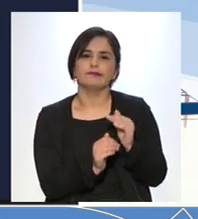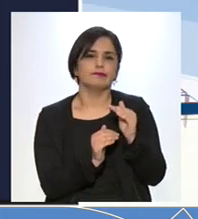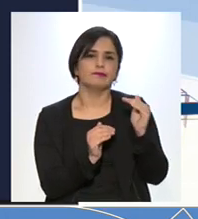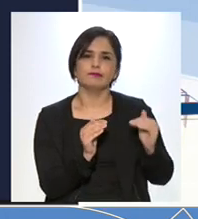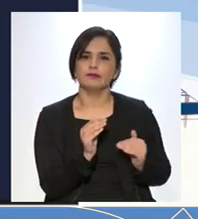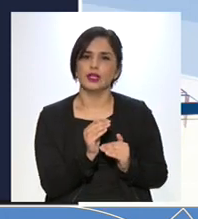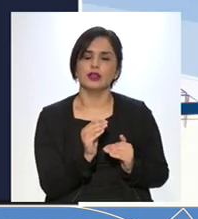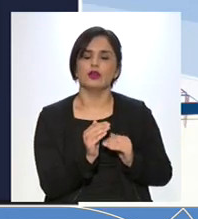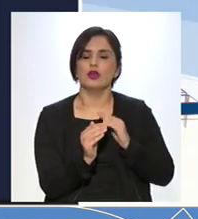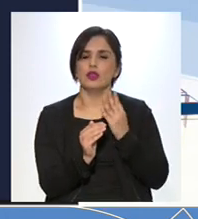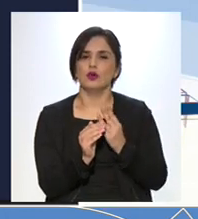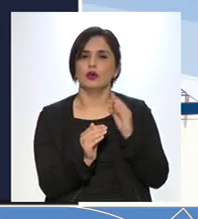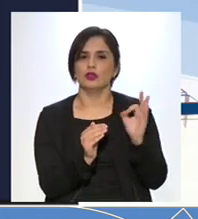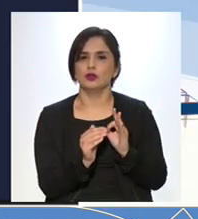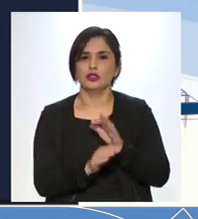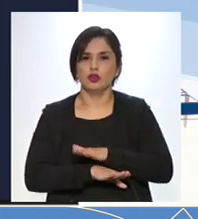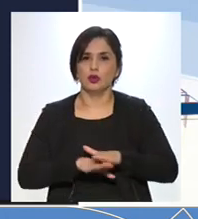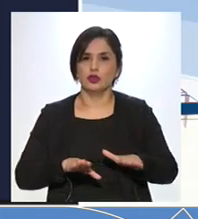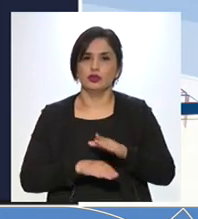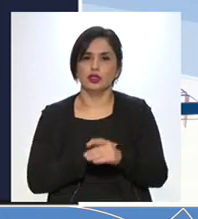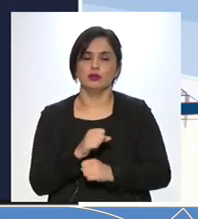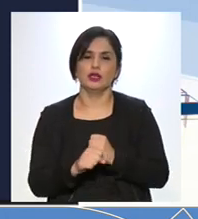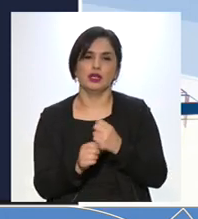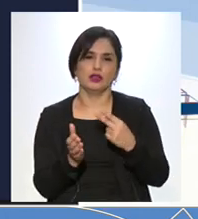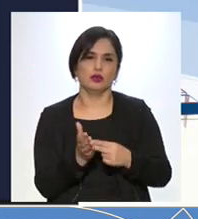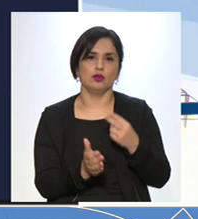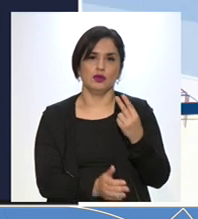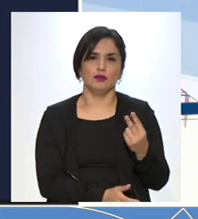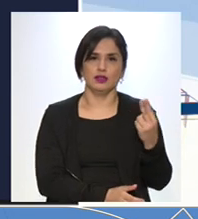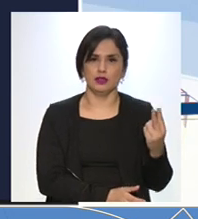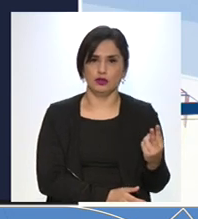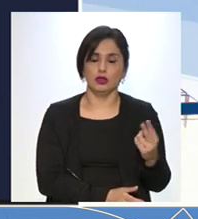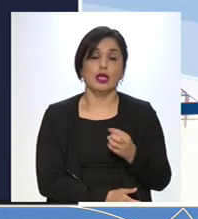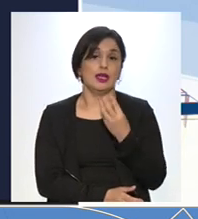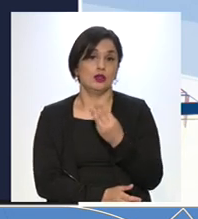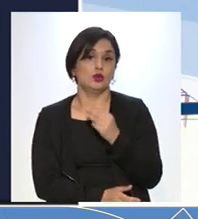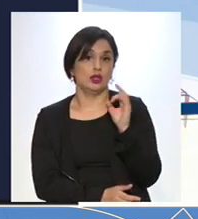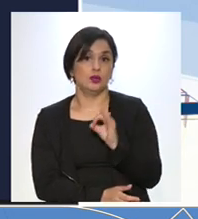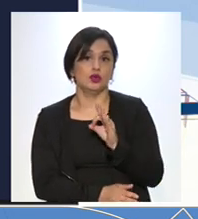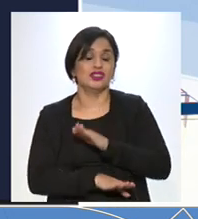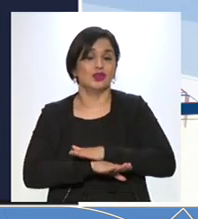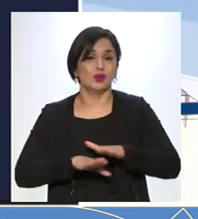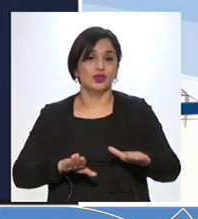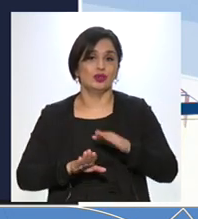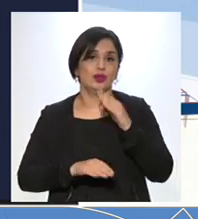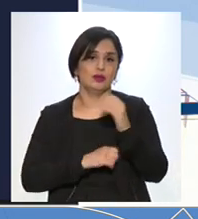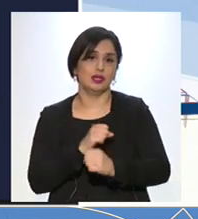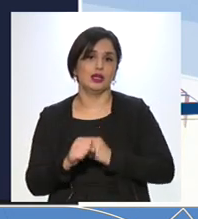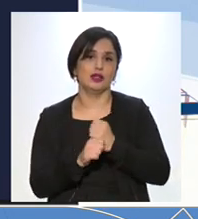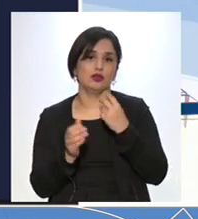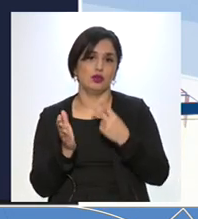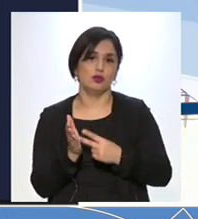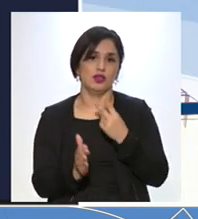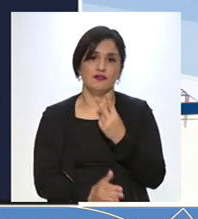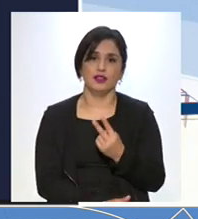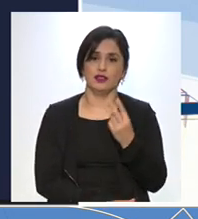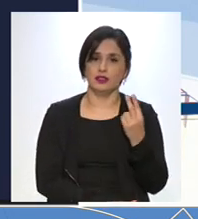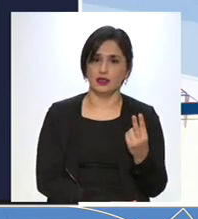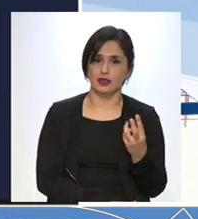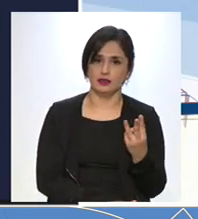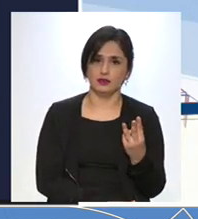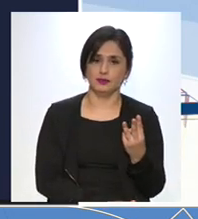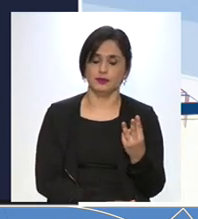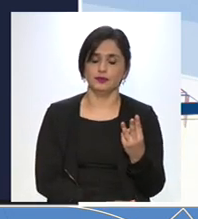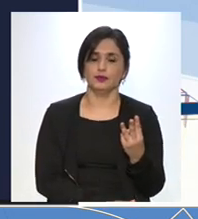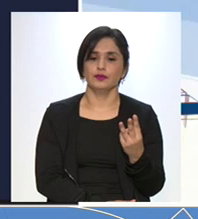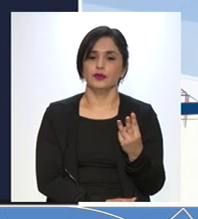4% a fines de 2022 y en 3% a fines de 2023. La inflación subyacente también se revisa al alza respecto de junio, proyectándose